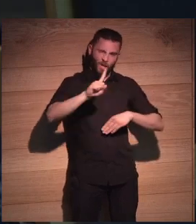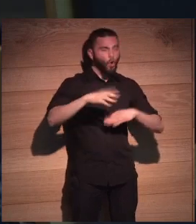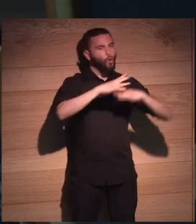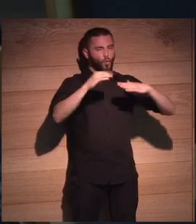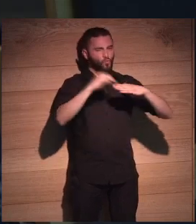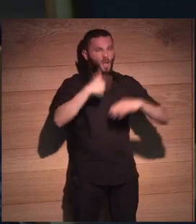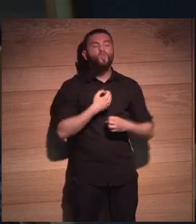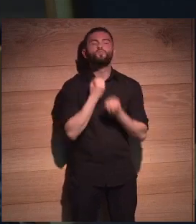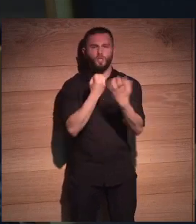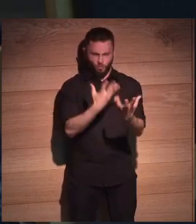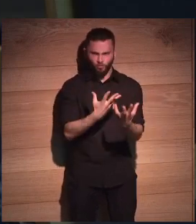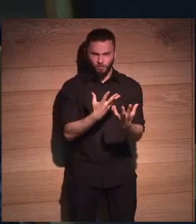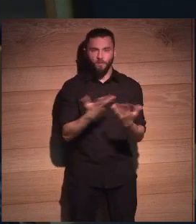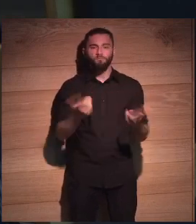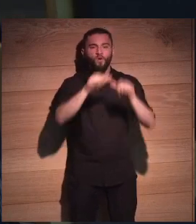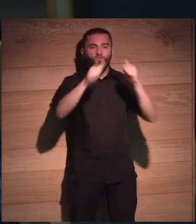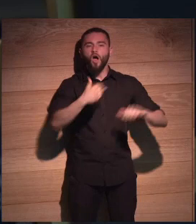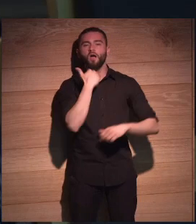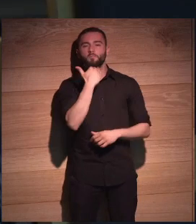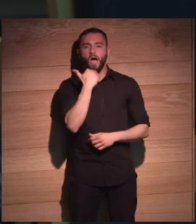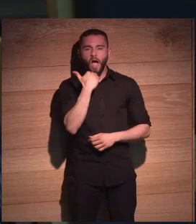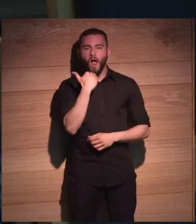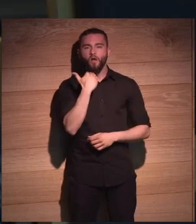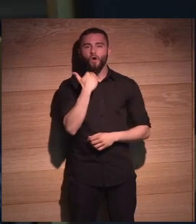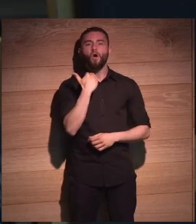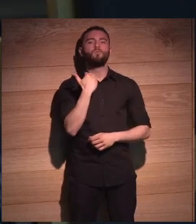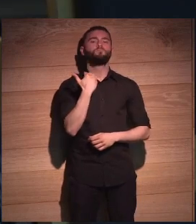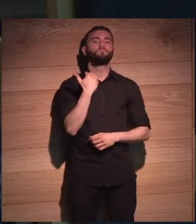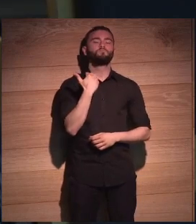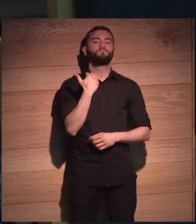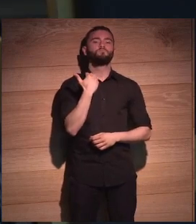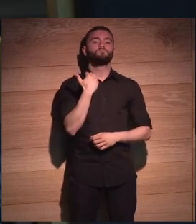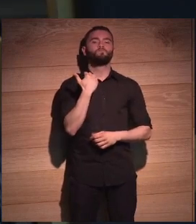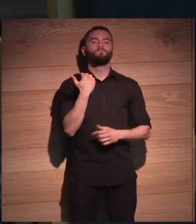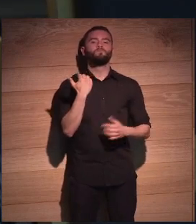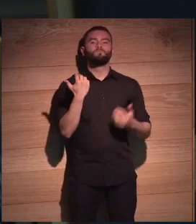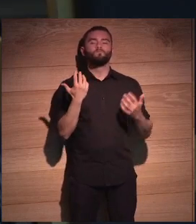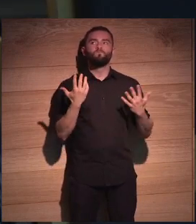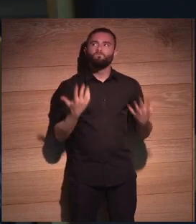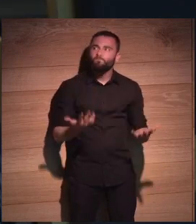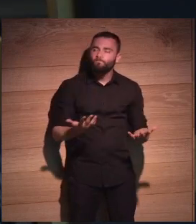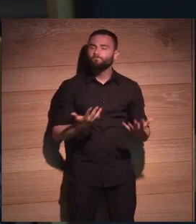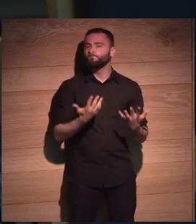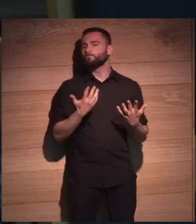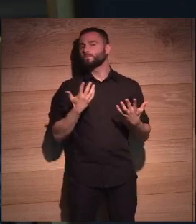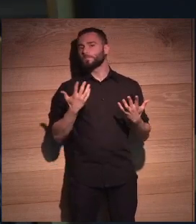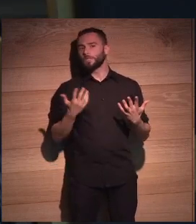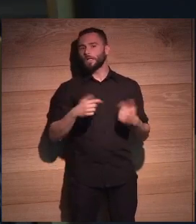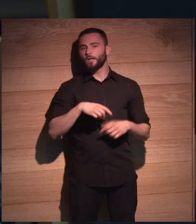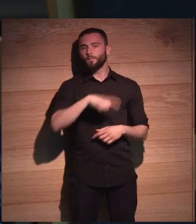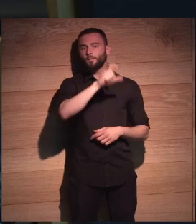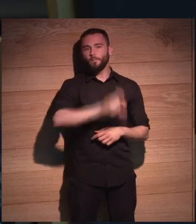usuaria, ¿no habría forma de que se olvidase uno de tanta